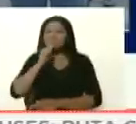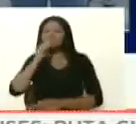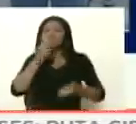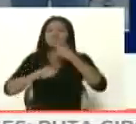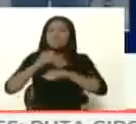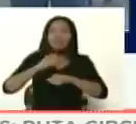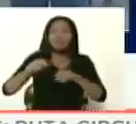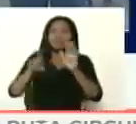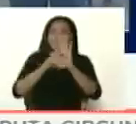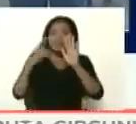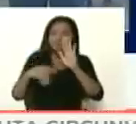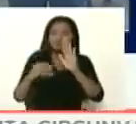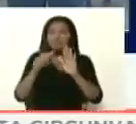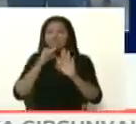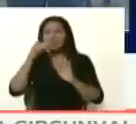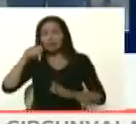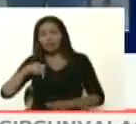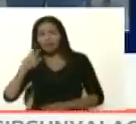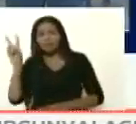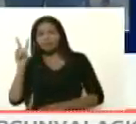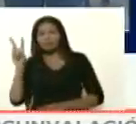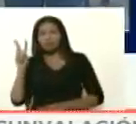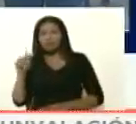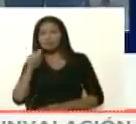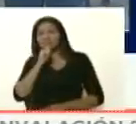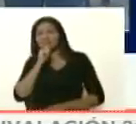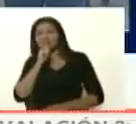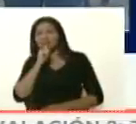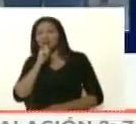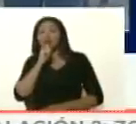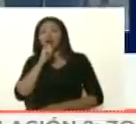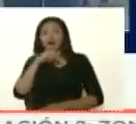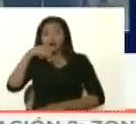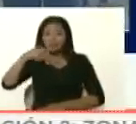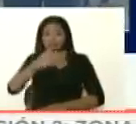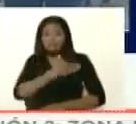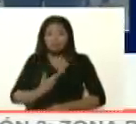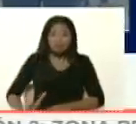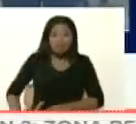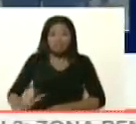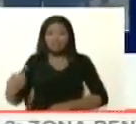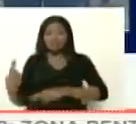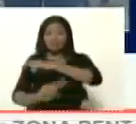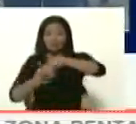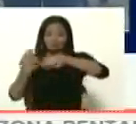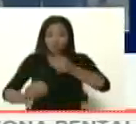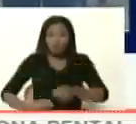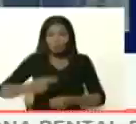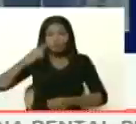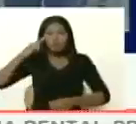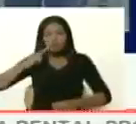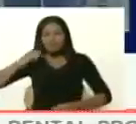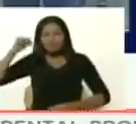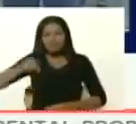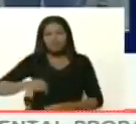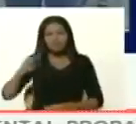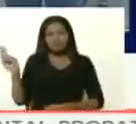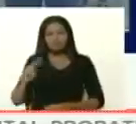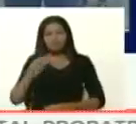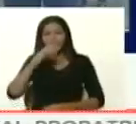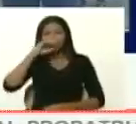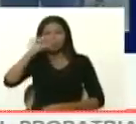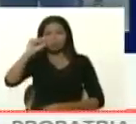Estado de Derecho en Venezuela es el presidente revolucionario bolivariano,